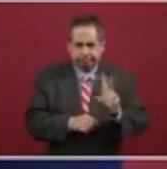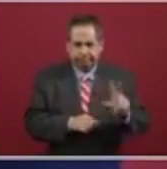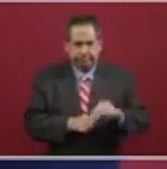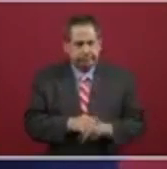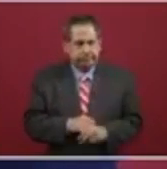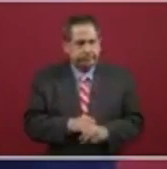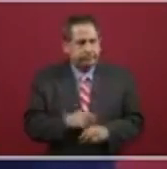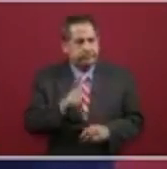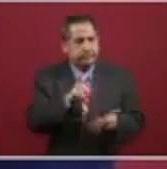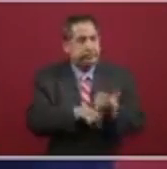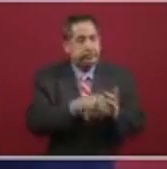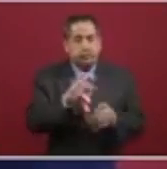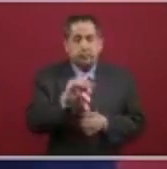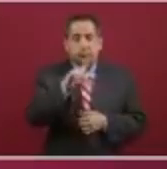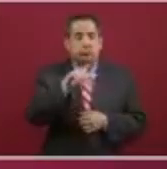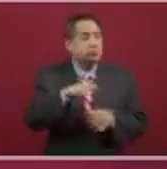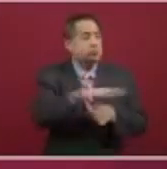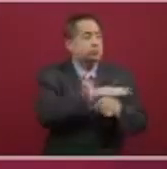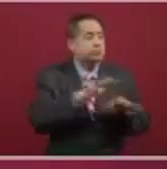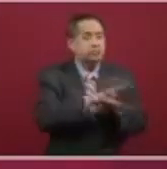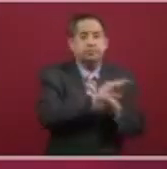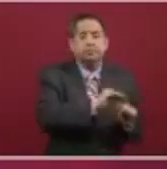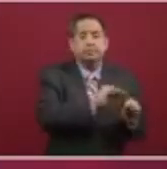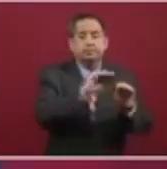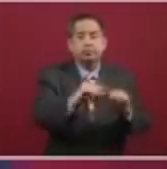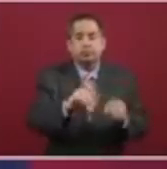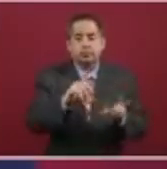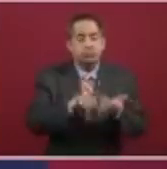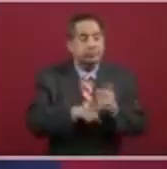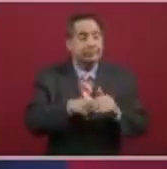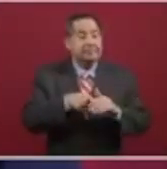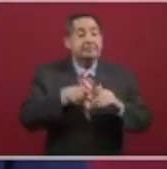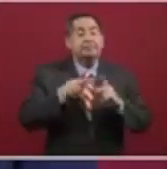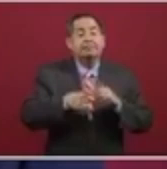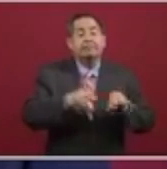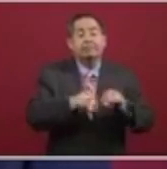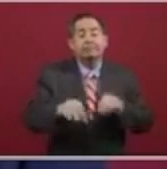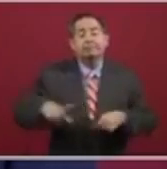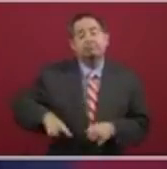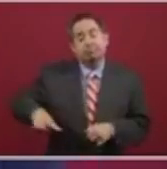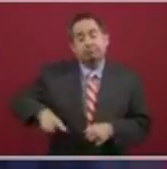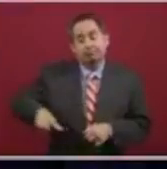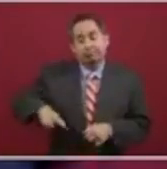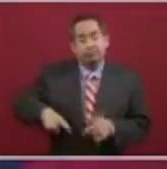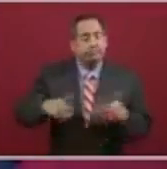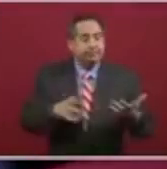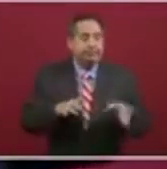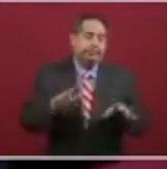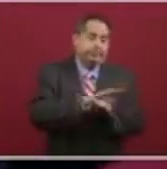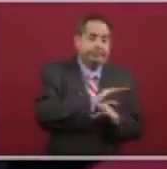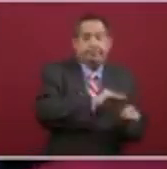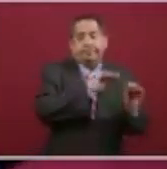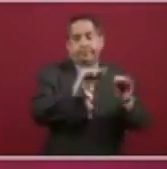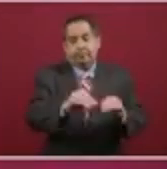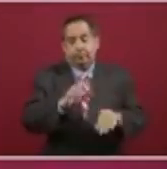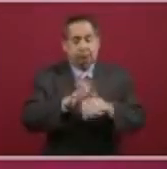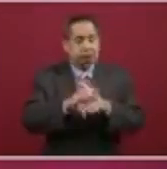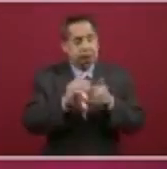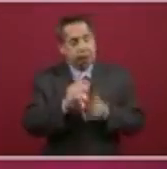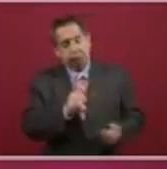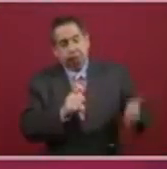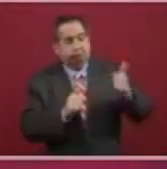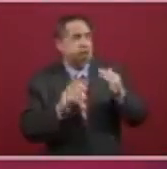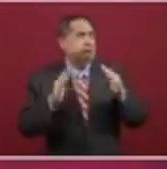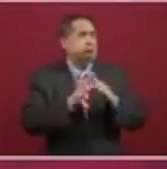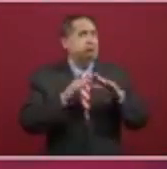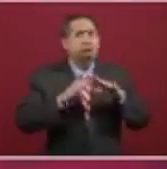en la misma colonia, porque ya entró al gobierno, ya se cambió y ahora está en una